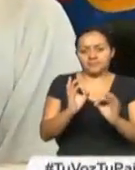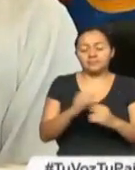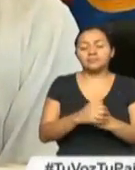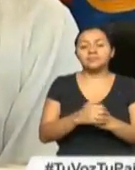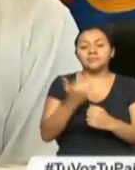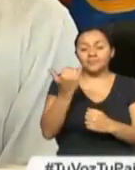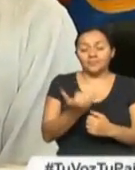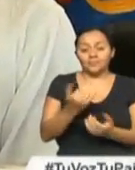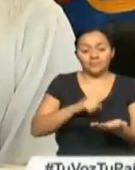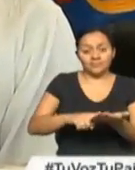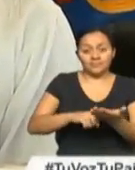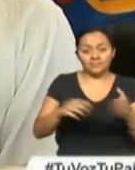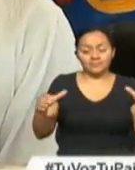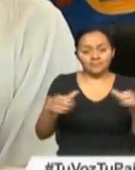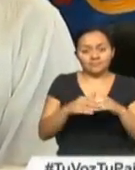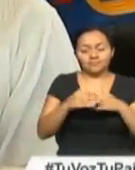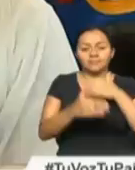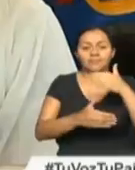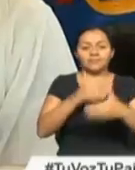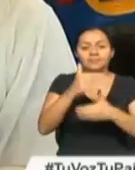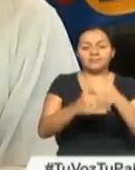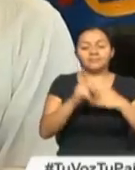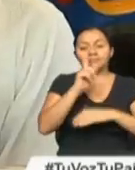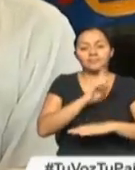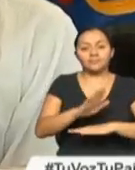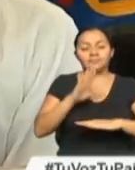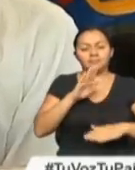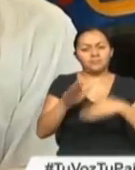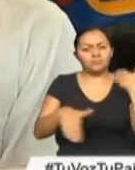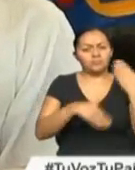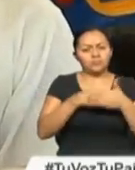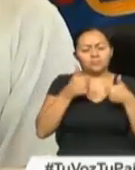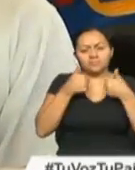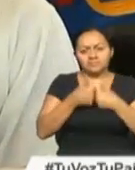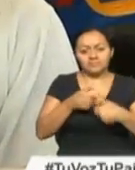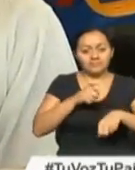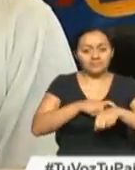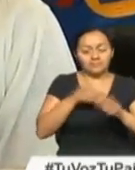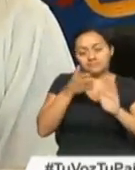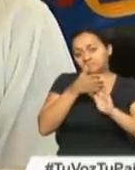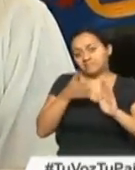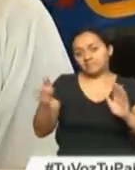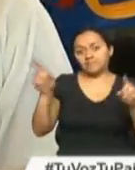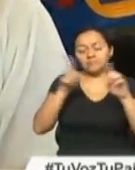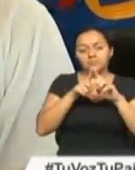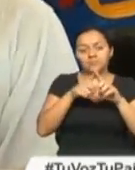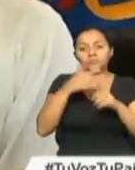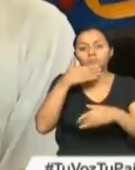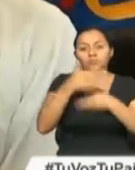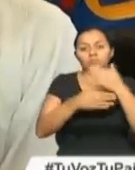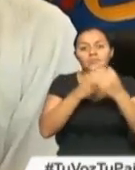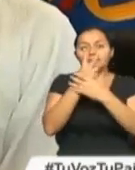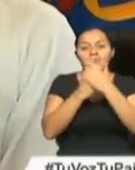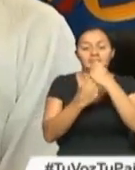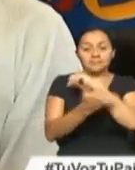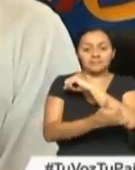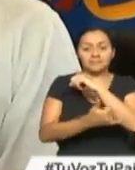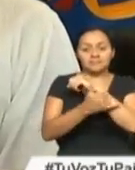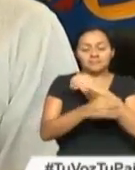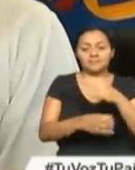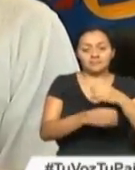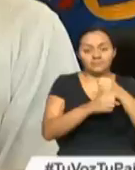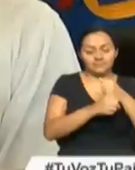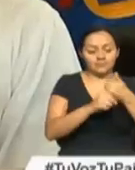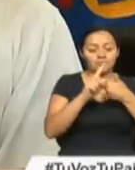reunimos para verificar el avance de nuestros compromisos en todos los sectores del mecanismo binacional. Seguridad